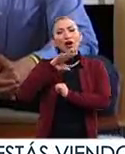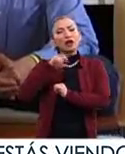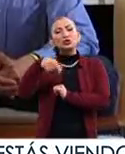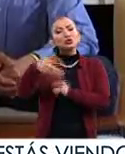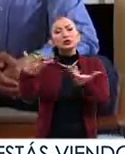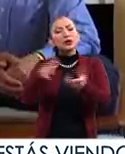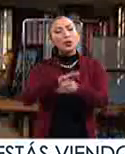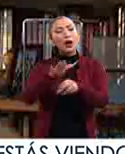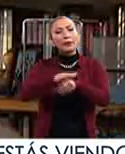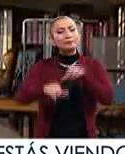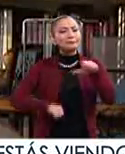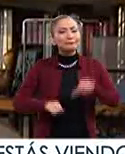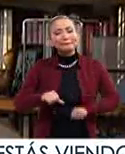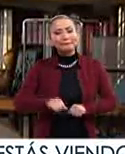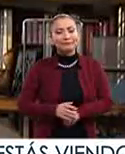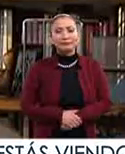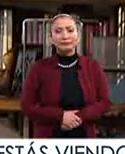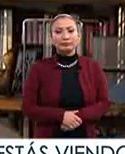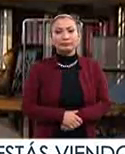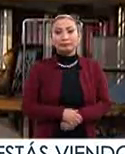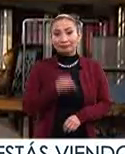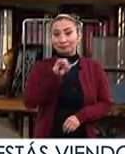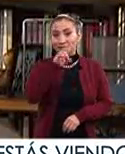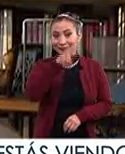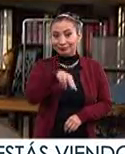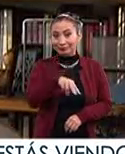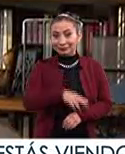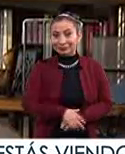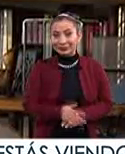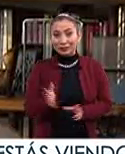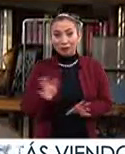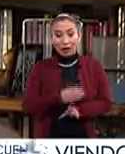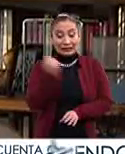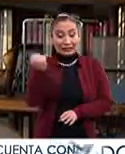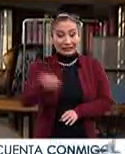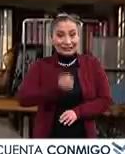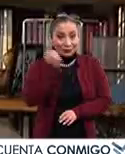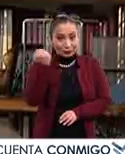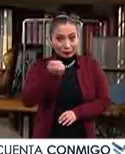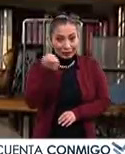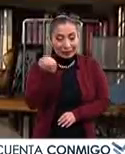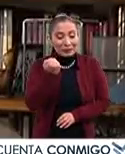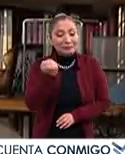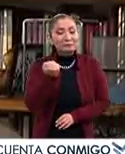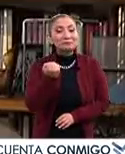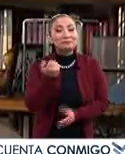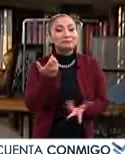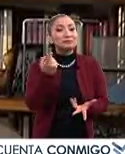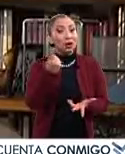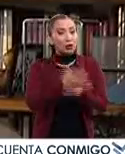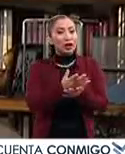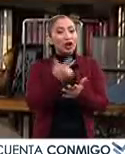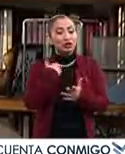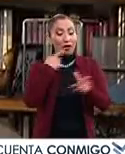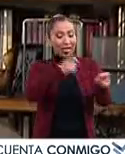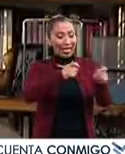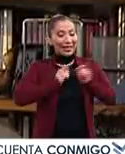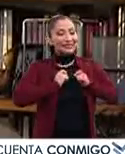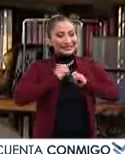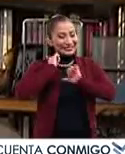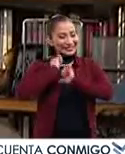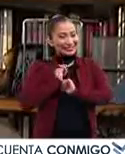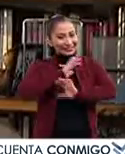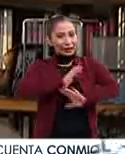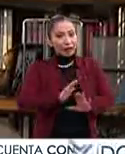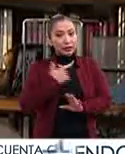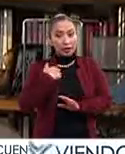ahí? Y es cierto, porque afortunadamente no es simplemente tomar un cargo, sino